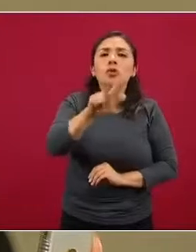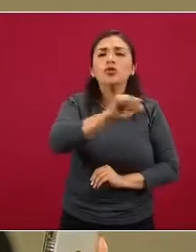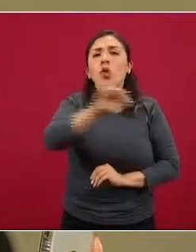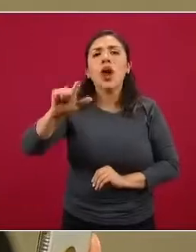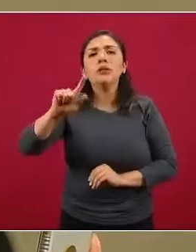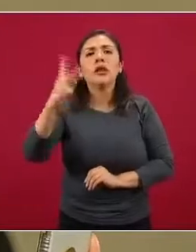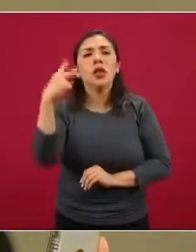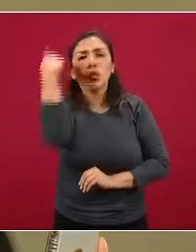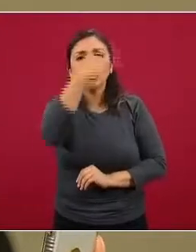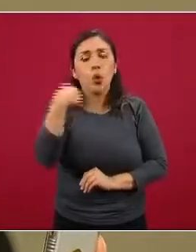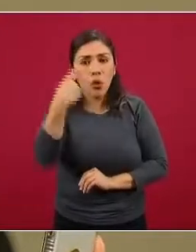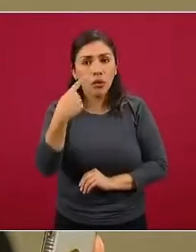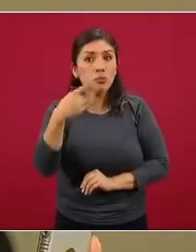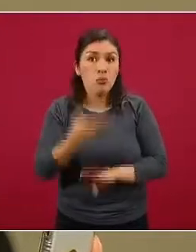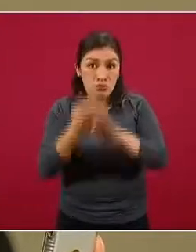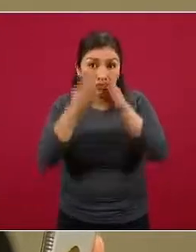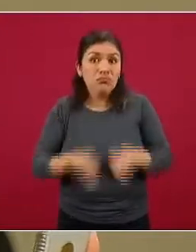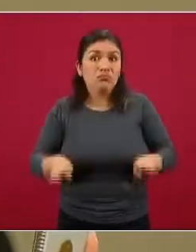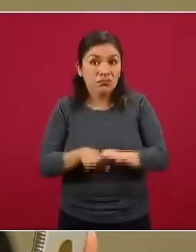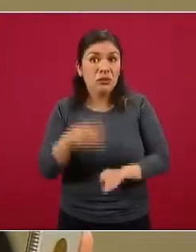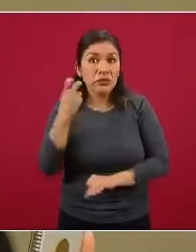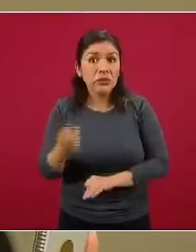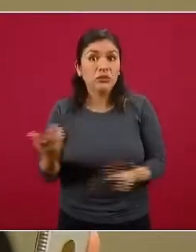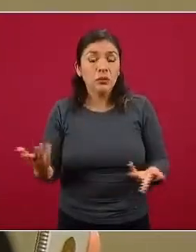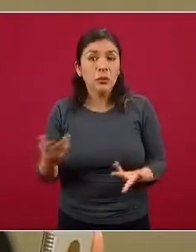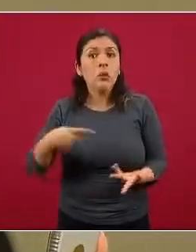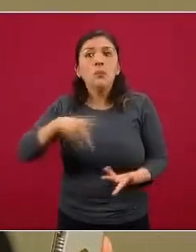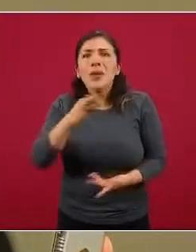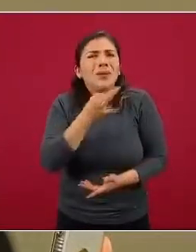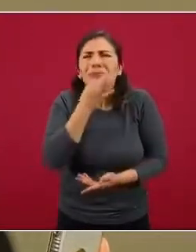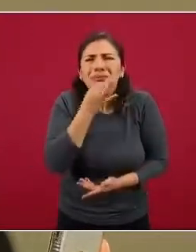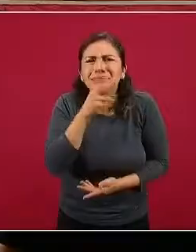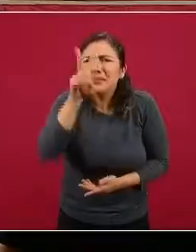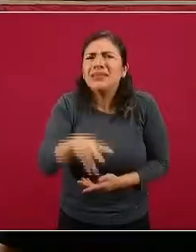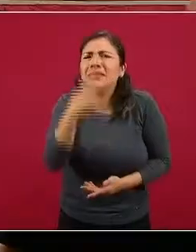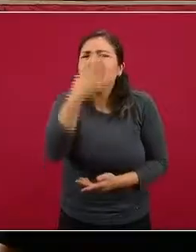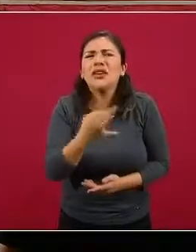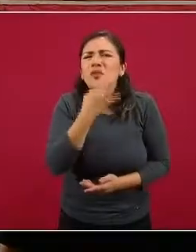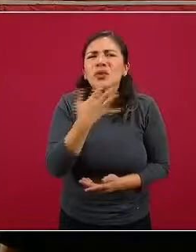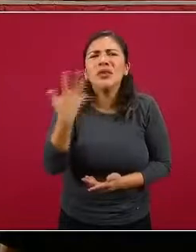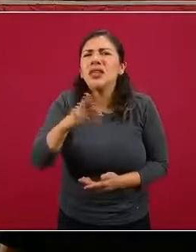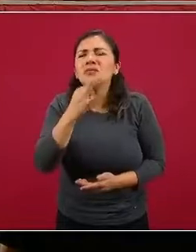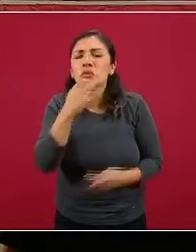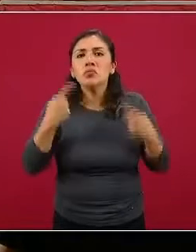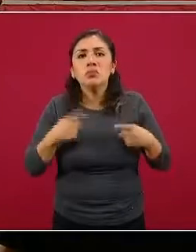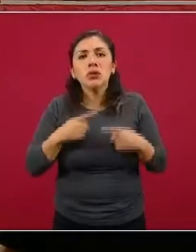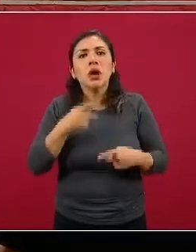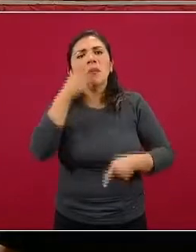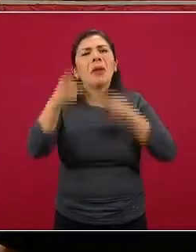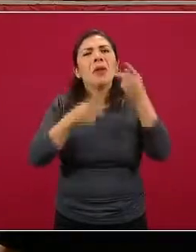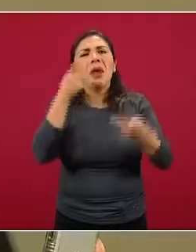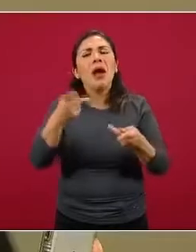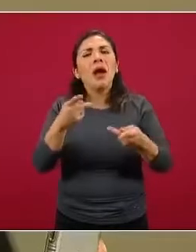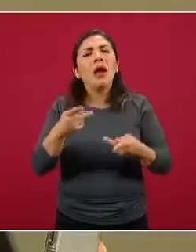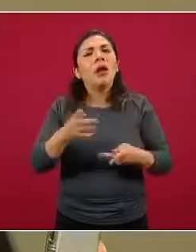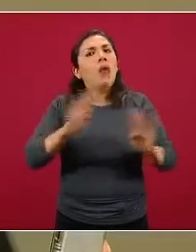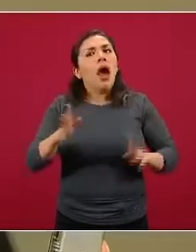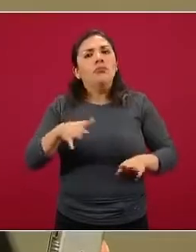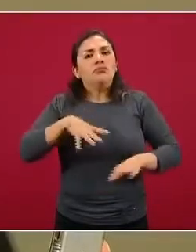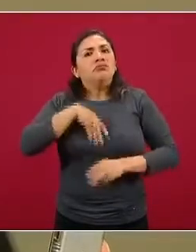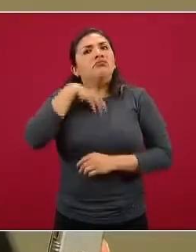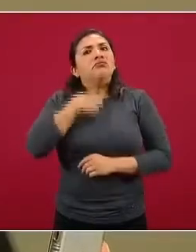72 horas. Eso es muy importante. Pero en minutos, en 5 minutos, 10 minutos, la persona está hablando con gran